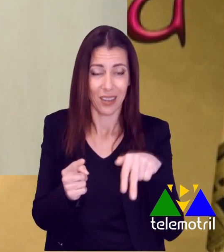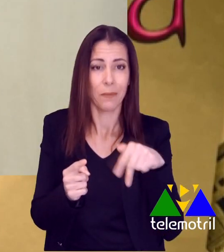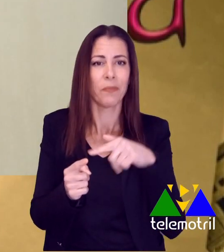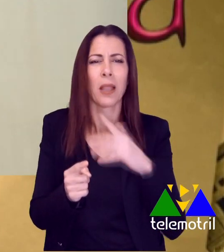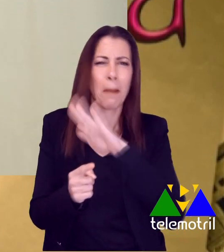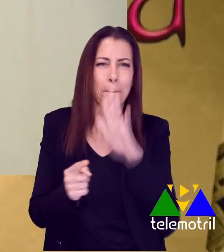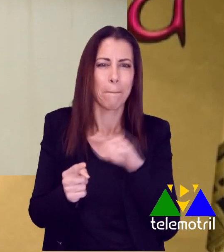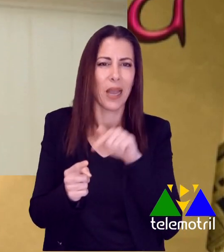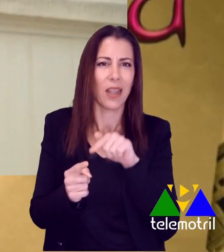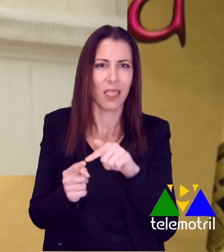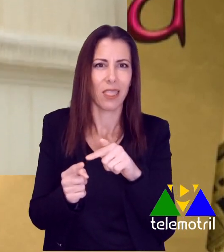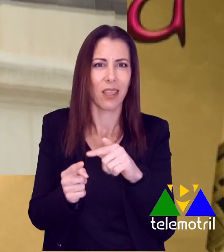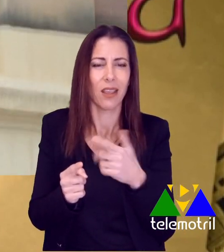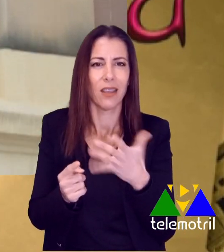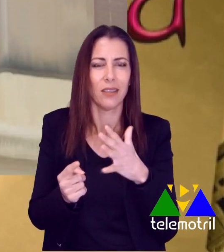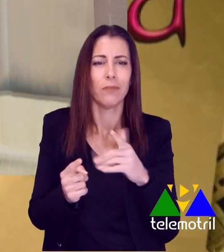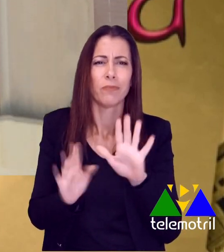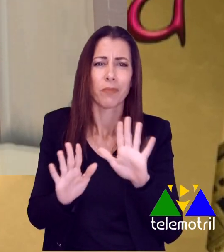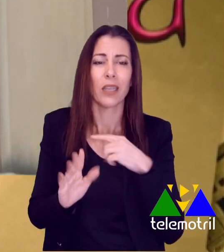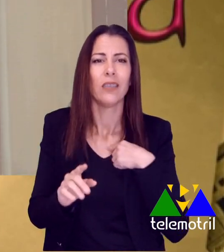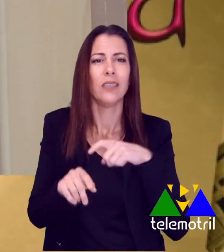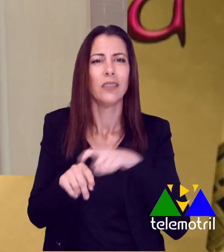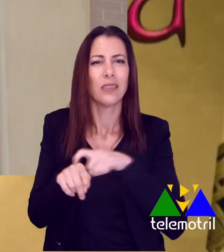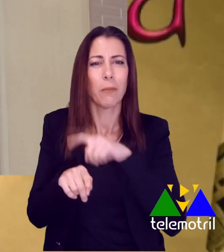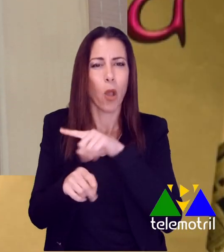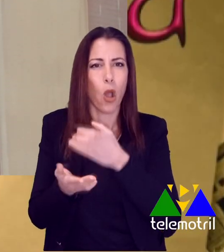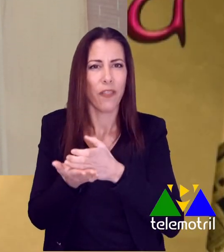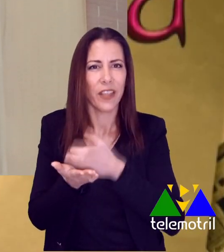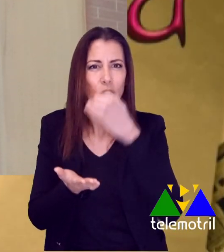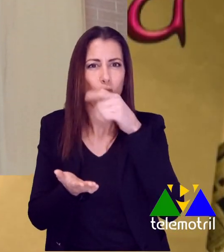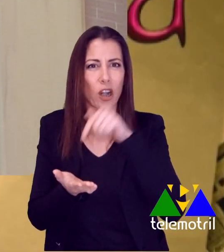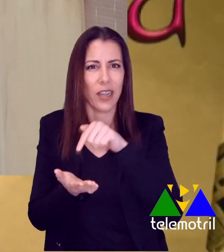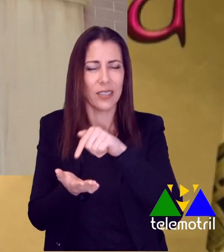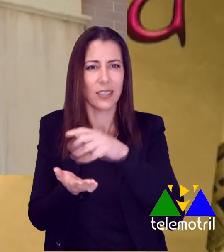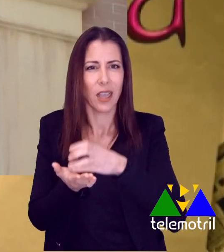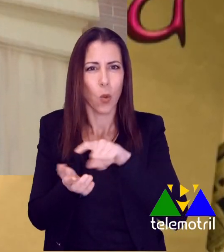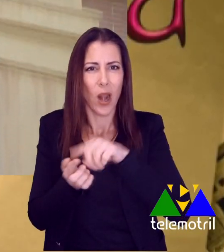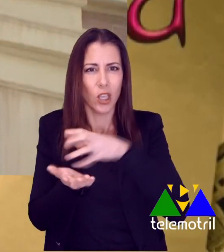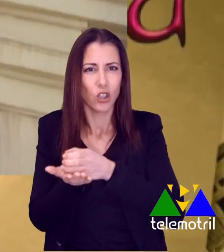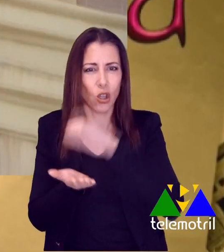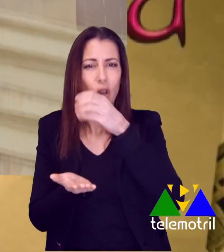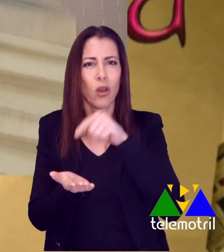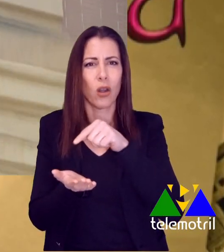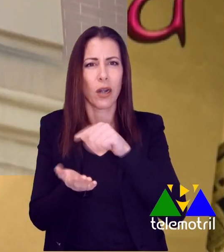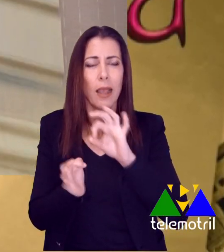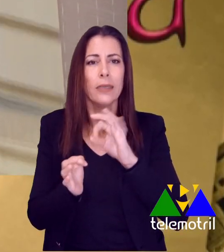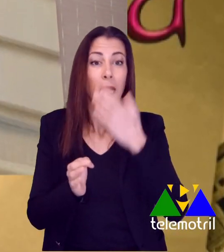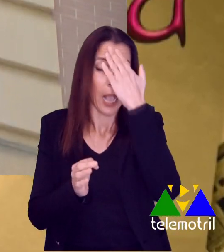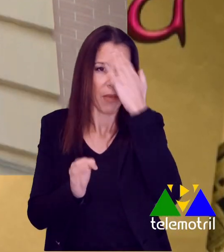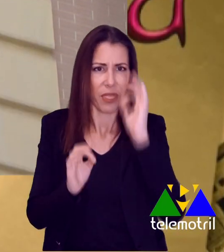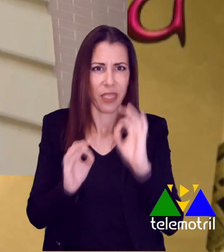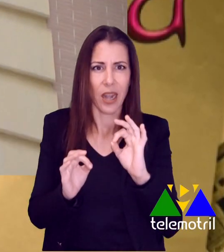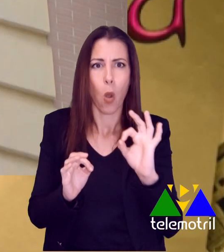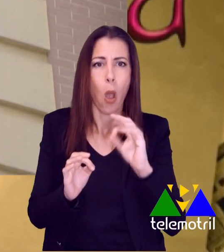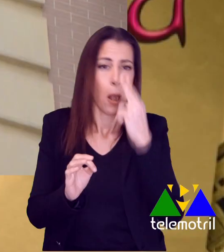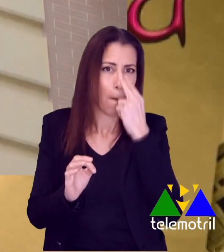da la impresión de ser algo adosado posteriormente. Este tipo de torres normalmente suelen ir en la parte posterior. Normalmente estaba o en las cabeceras o a los